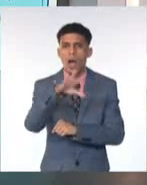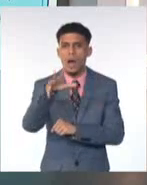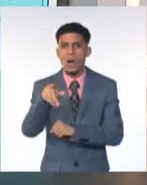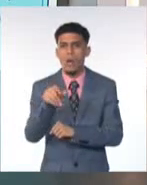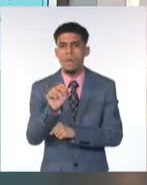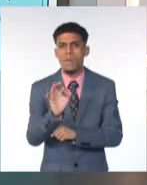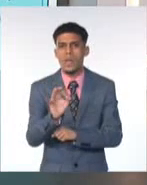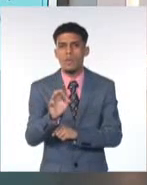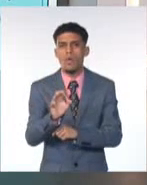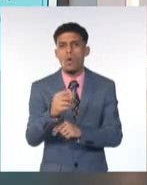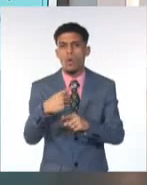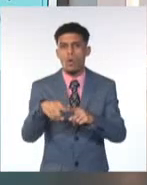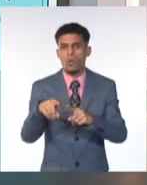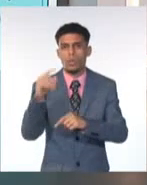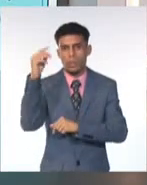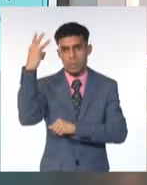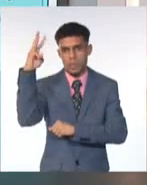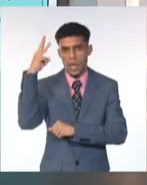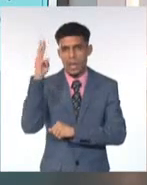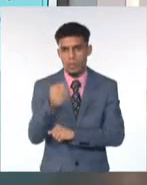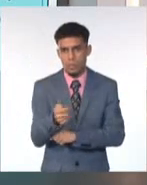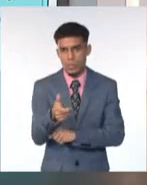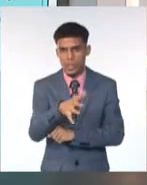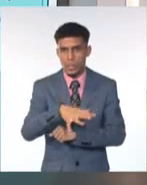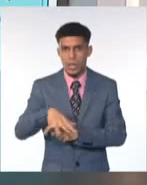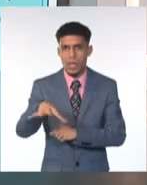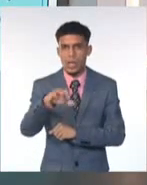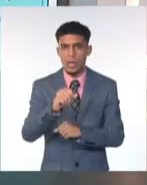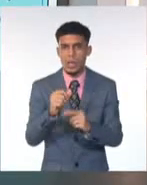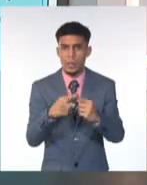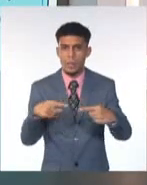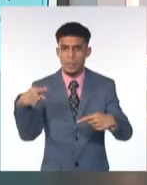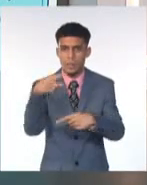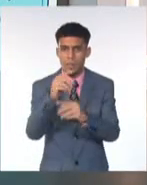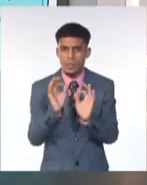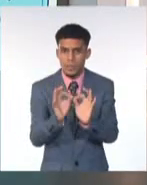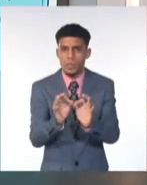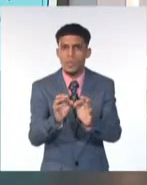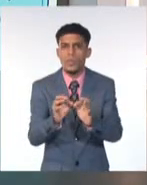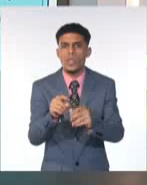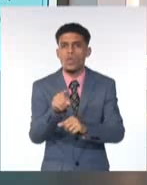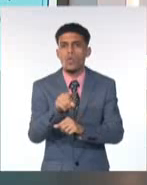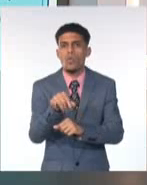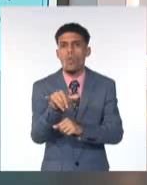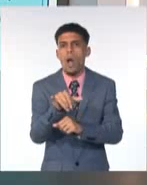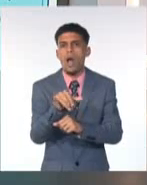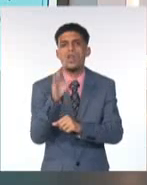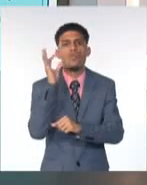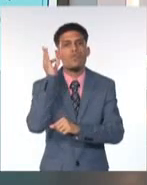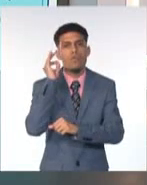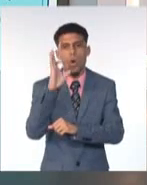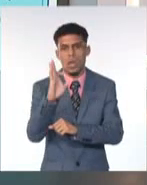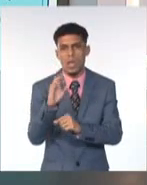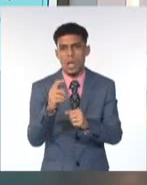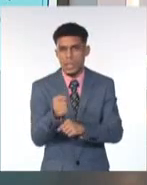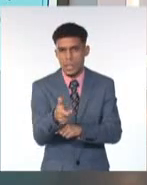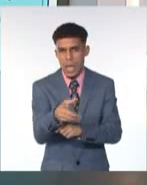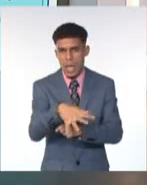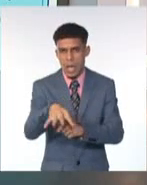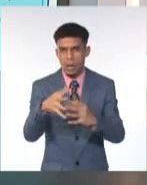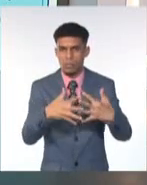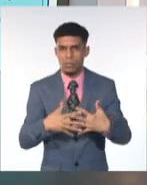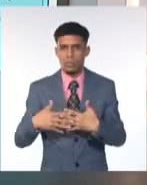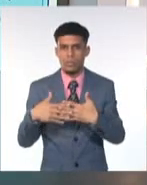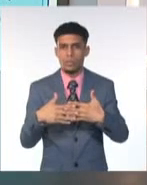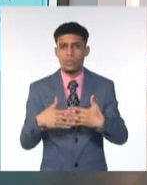más hacia el este del Golfo de México, precisamente hacia la costa oeste de la península de la Florida. Por supuesto, es un sistema que